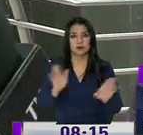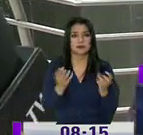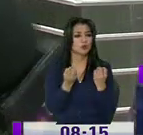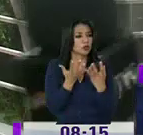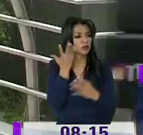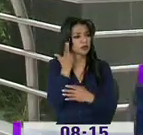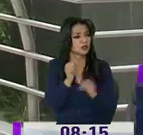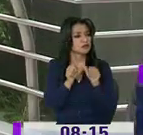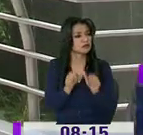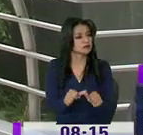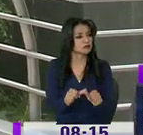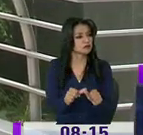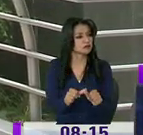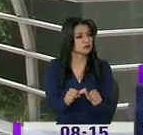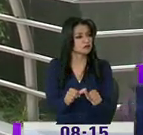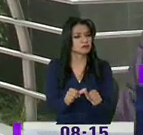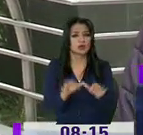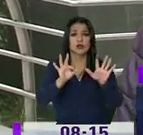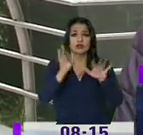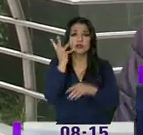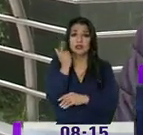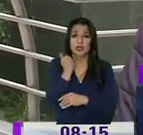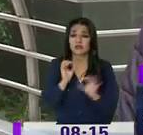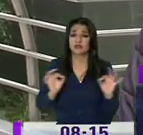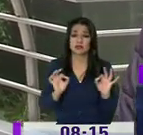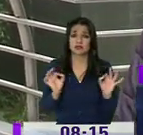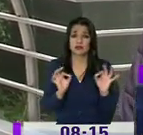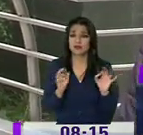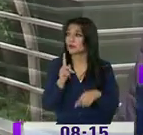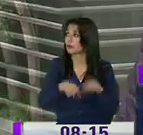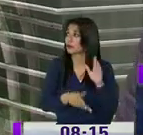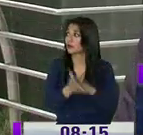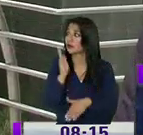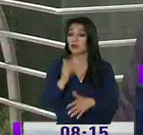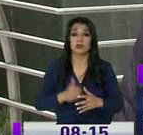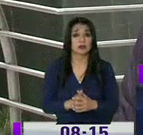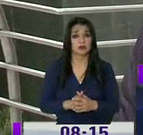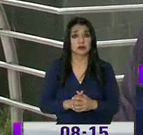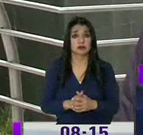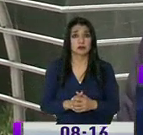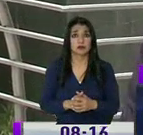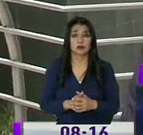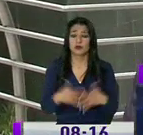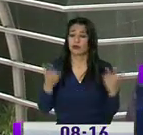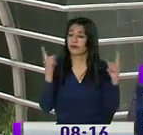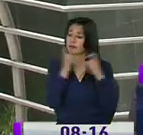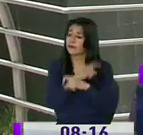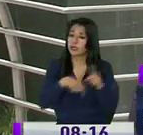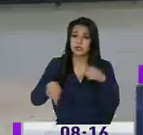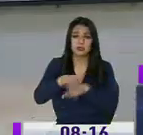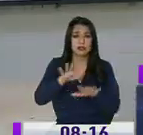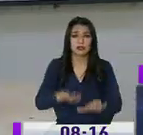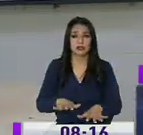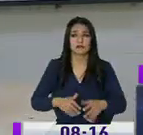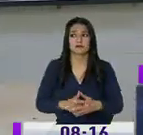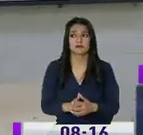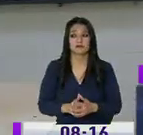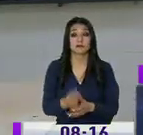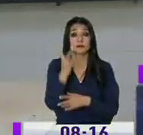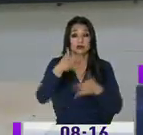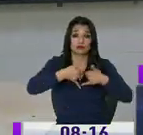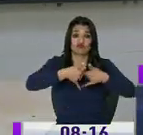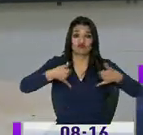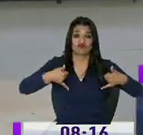ha estado tratando de viajar? Ya 8 días y más, y no hay cómo. Estamos pasando una peripecia terrible aquí. Dos locales de un total